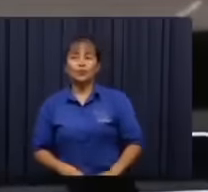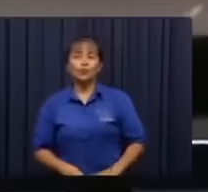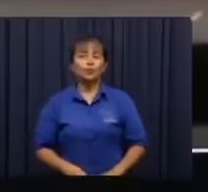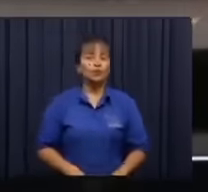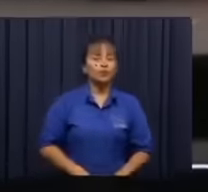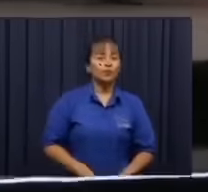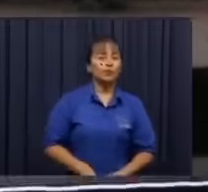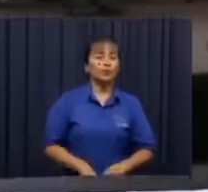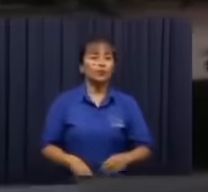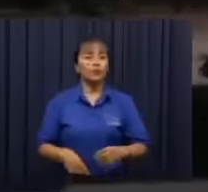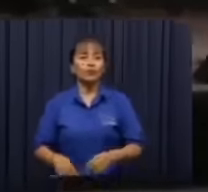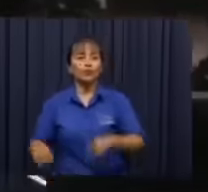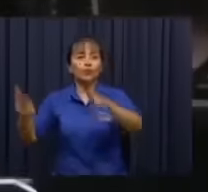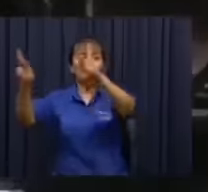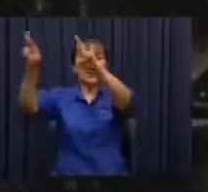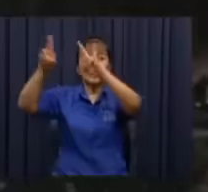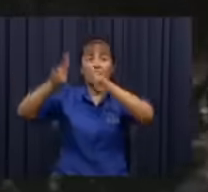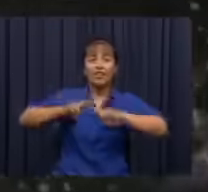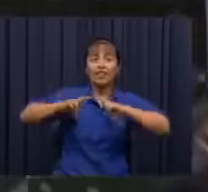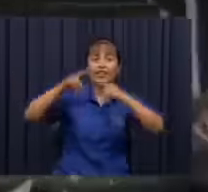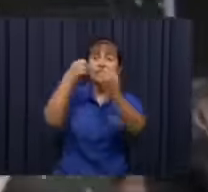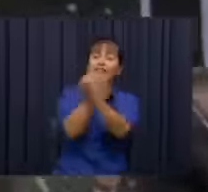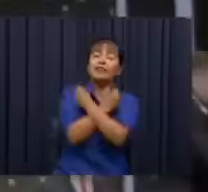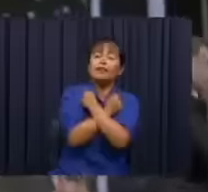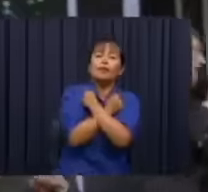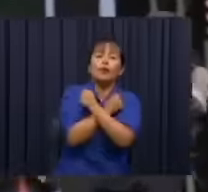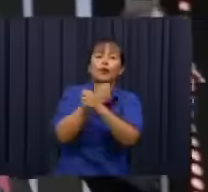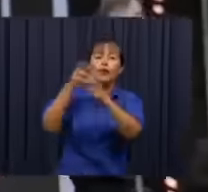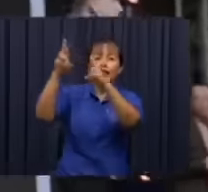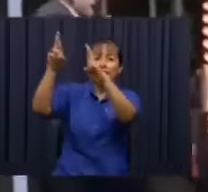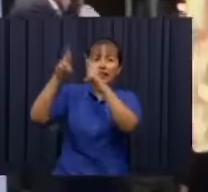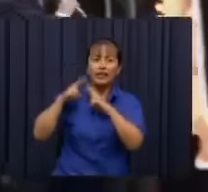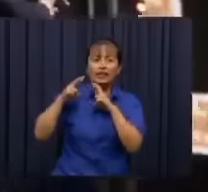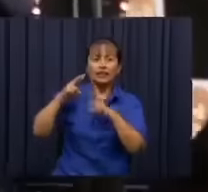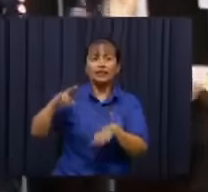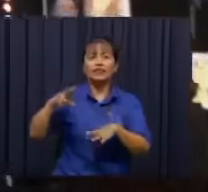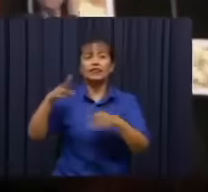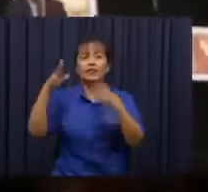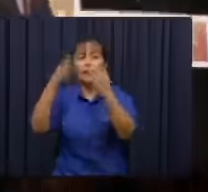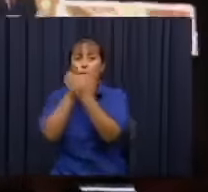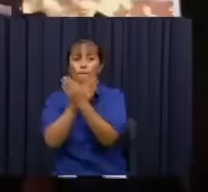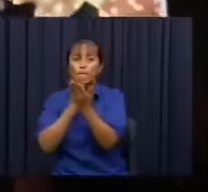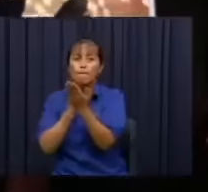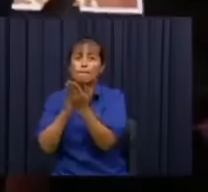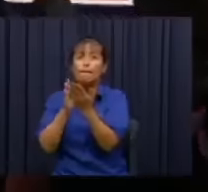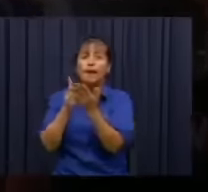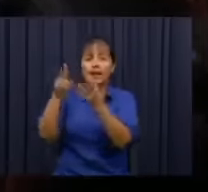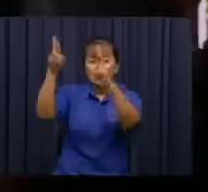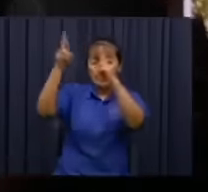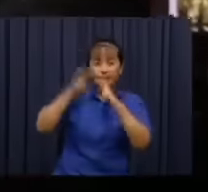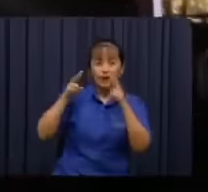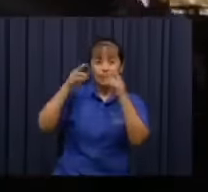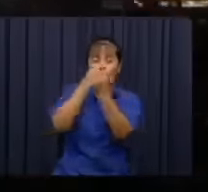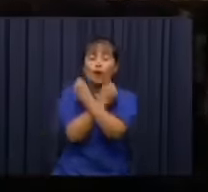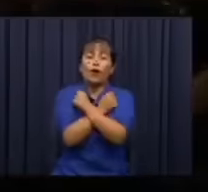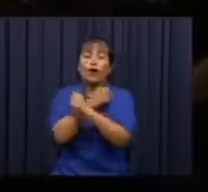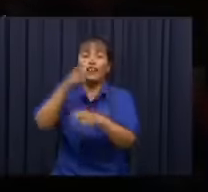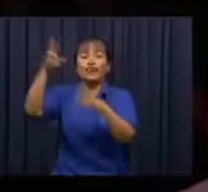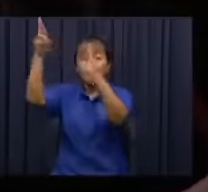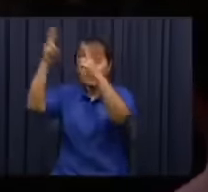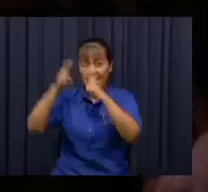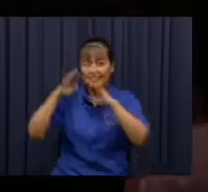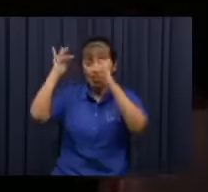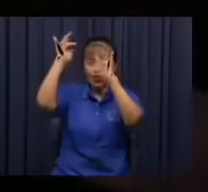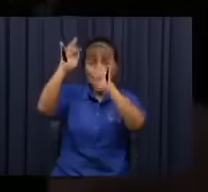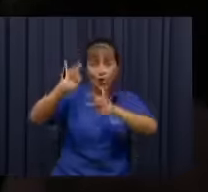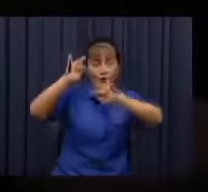Recibo de su gracia, recibo de la fe, recibo la bondad, recibo de su amor. La misericordia es